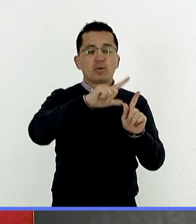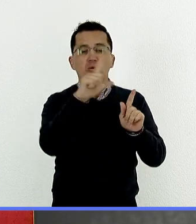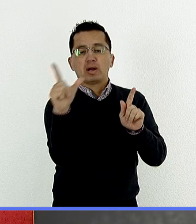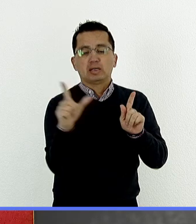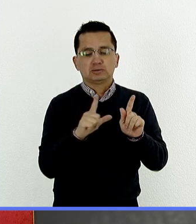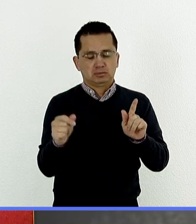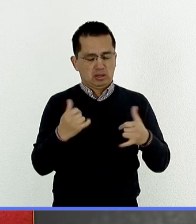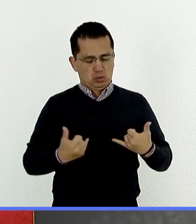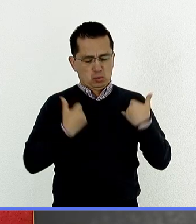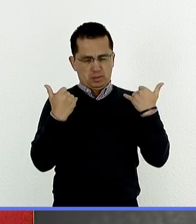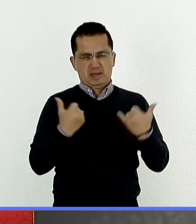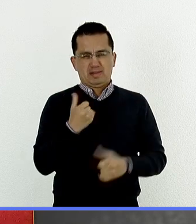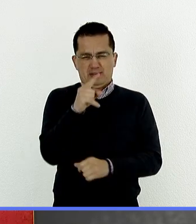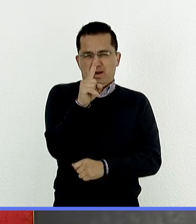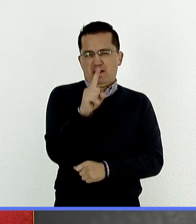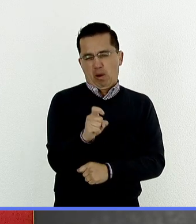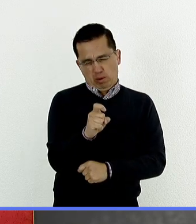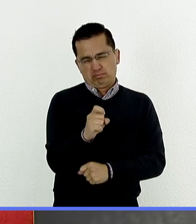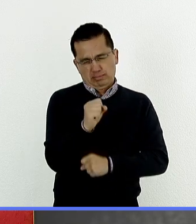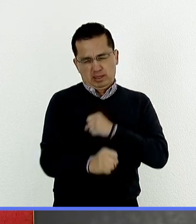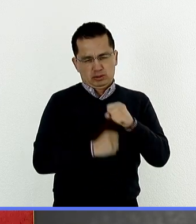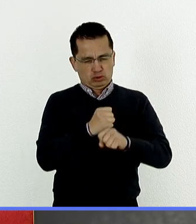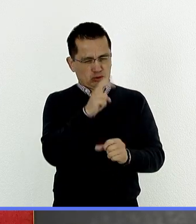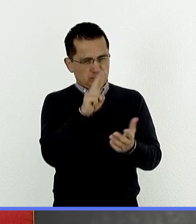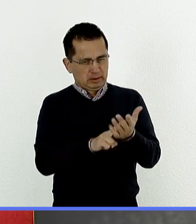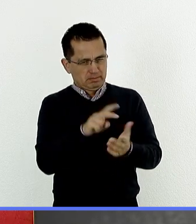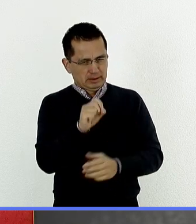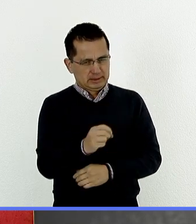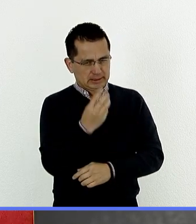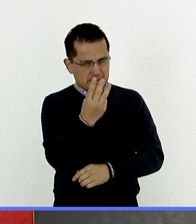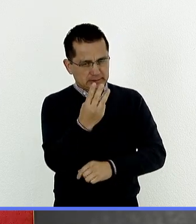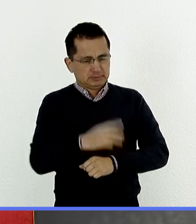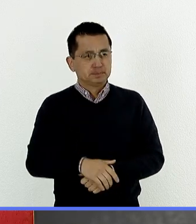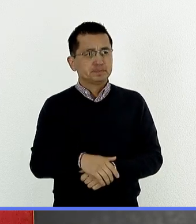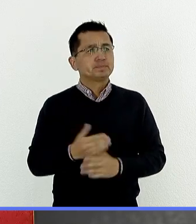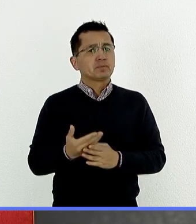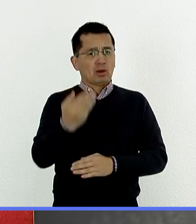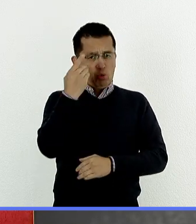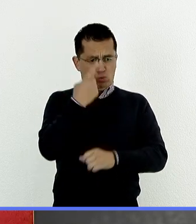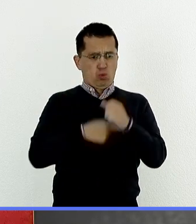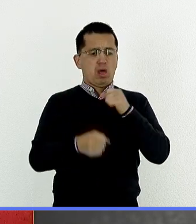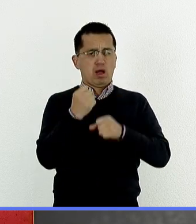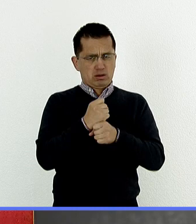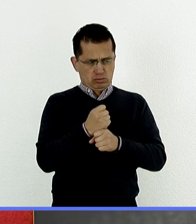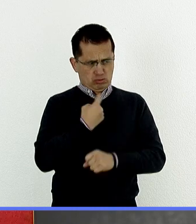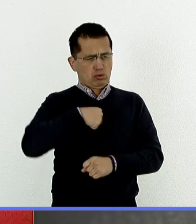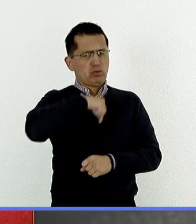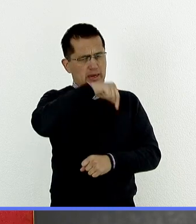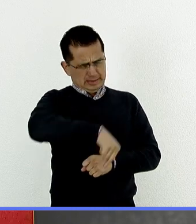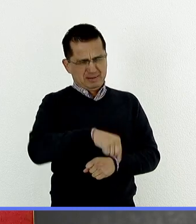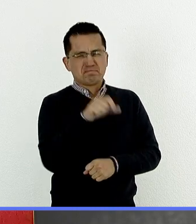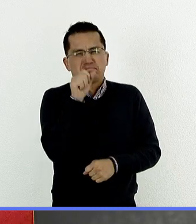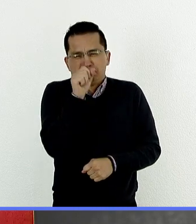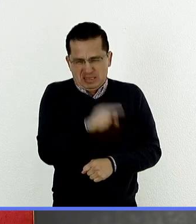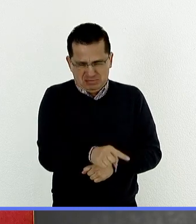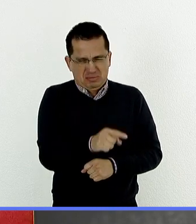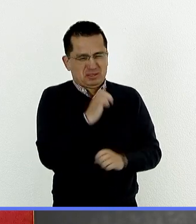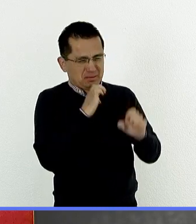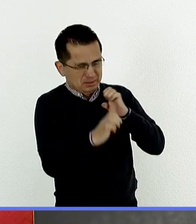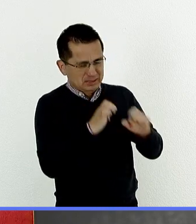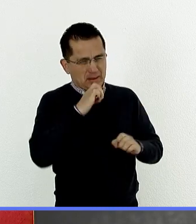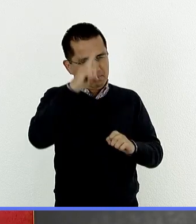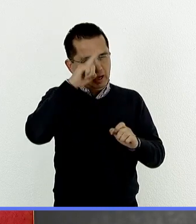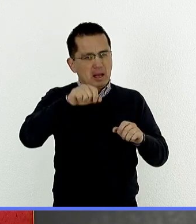el año pasado estuvimos aquí también haciendo la convocatoria y Tuvimos una gran respuesta de muchos jóvenes mexicanos